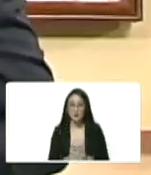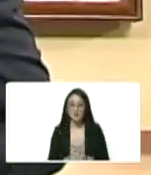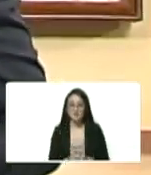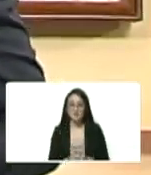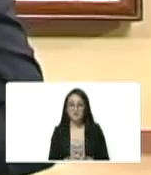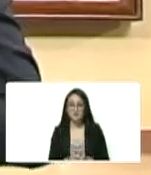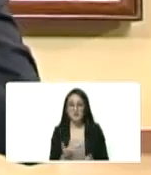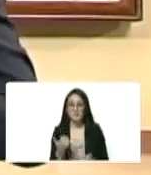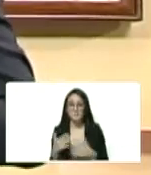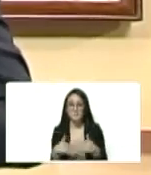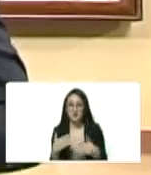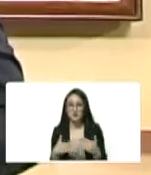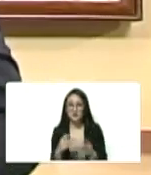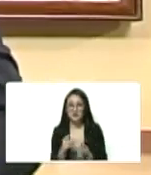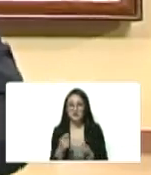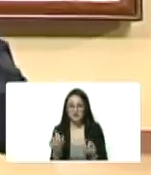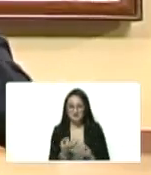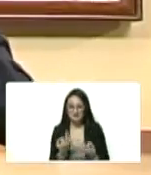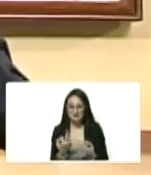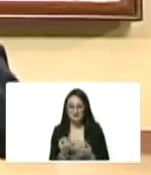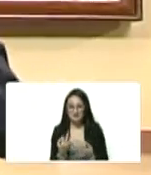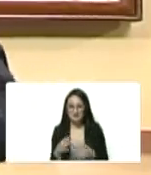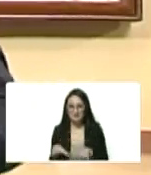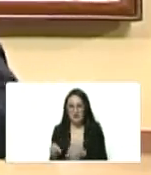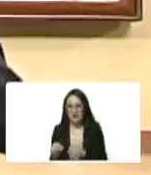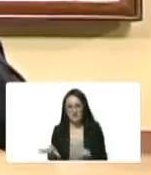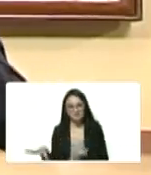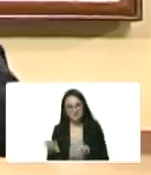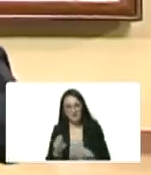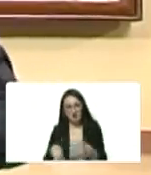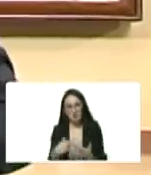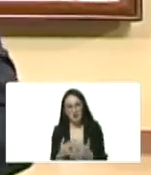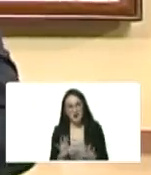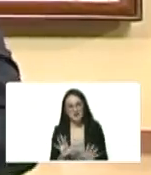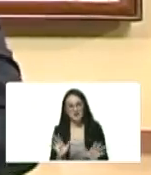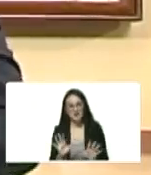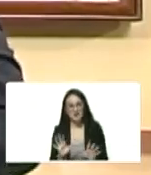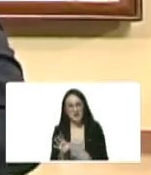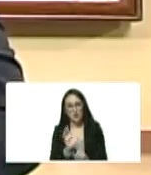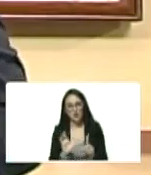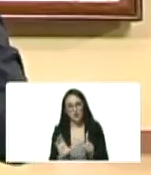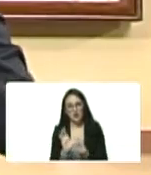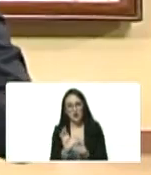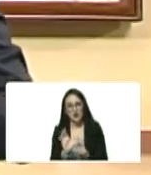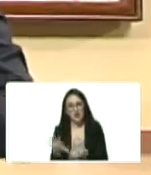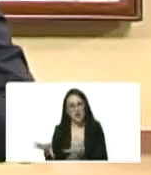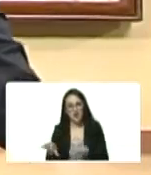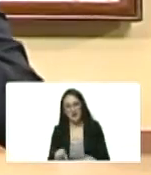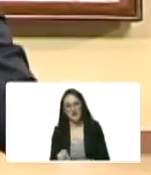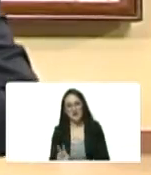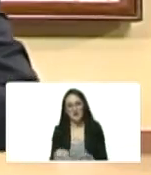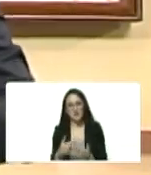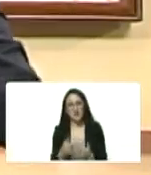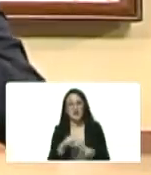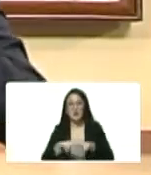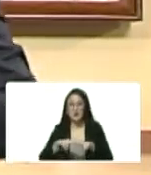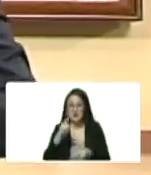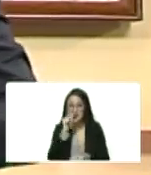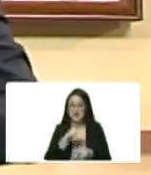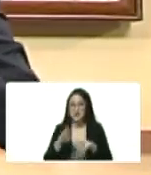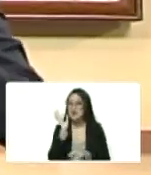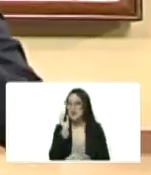para un proceso genuino de descolonización cultural de nuestros niños, de nuestras niñas, de